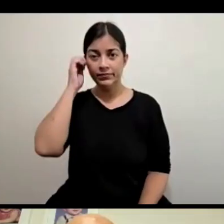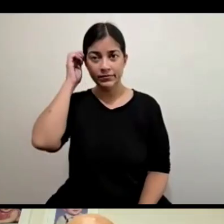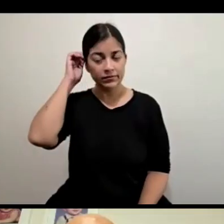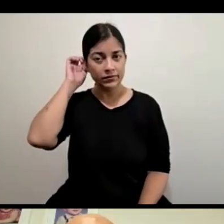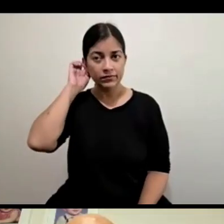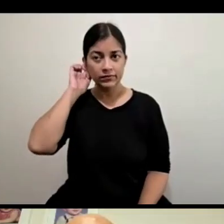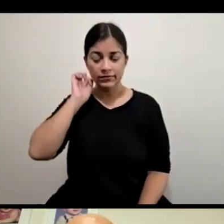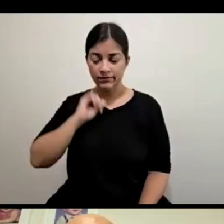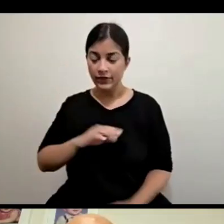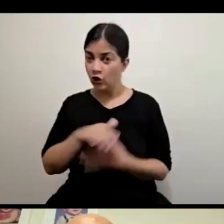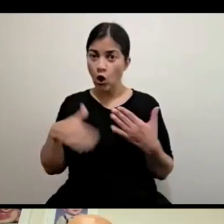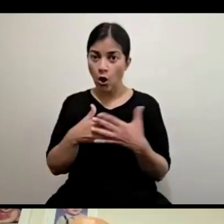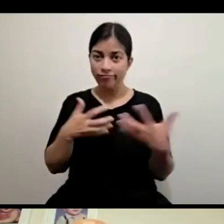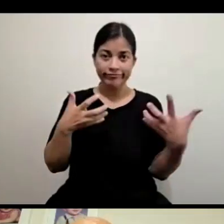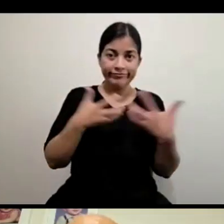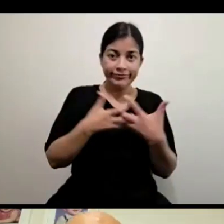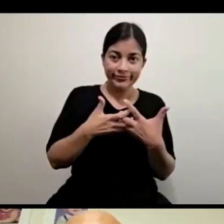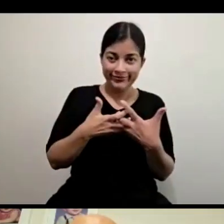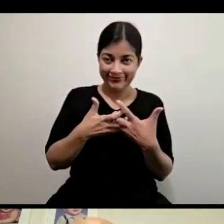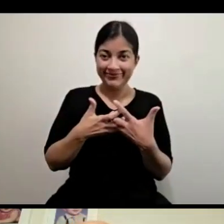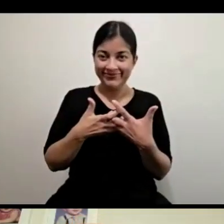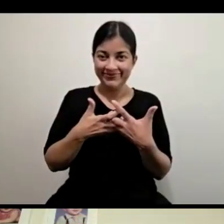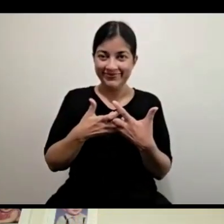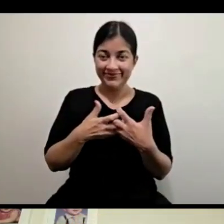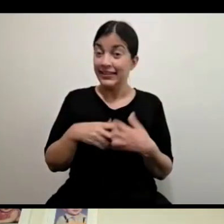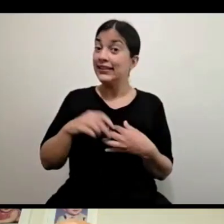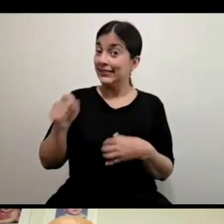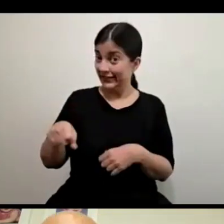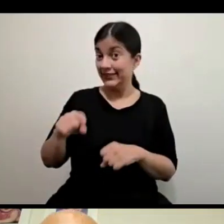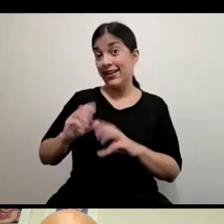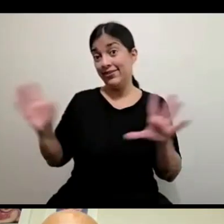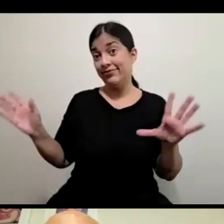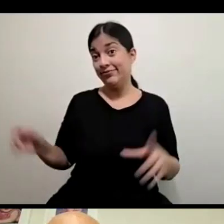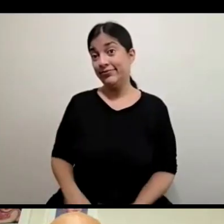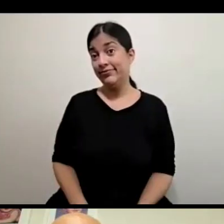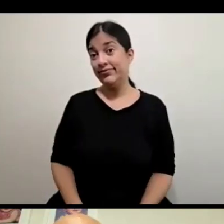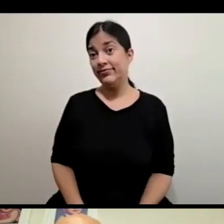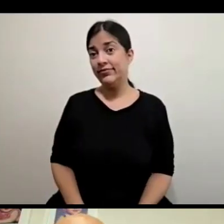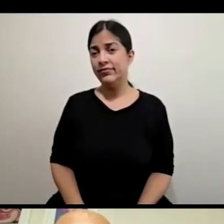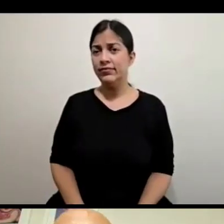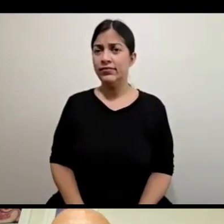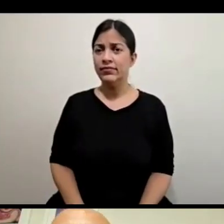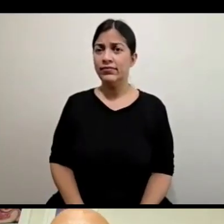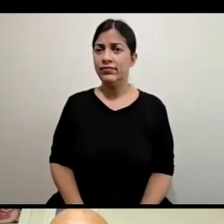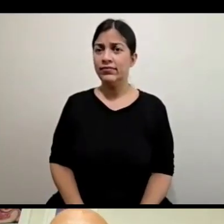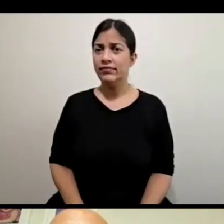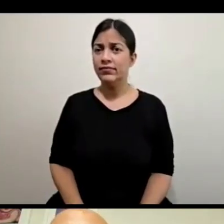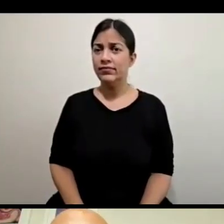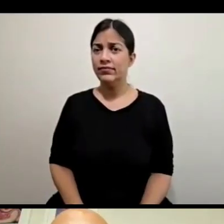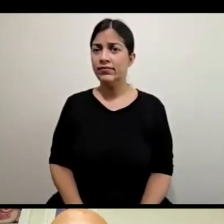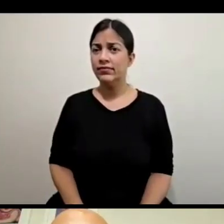fue todo encajó. Todo encajó bien. Pero entonces, ¿cómo? Bueno, la cuestión fue